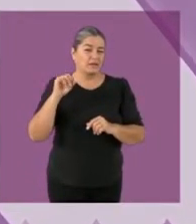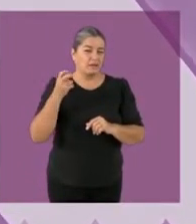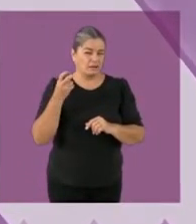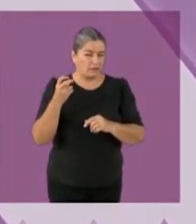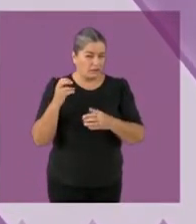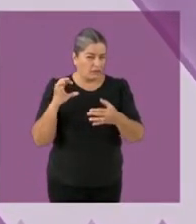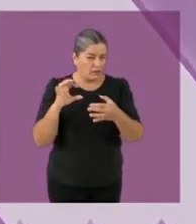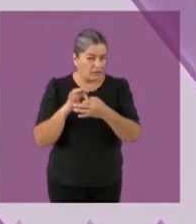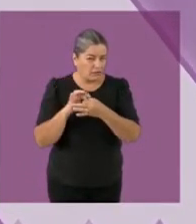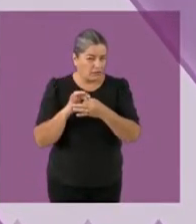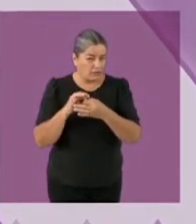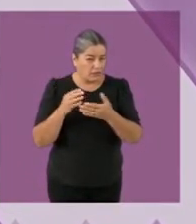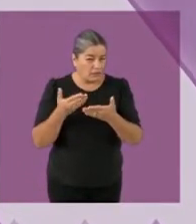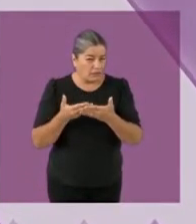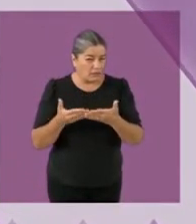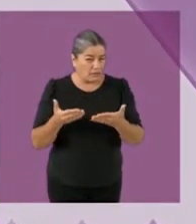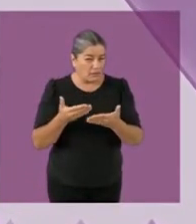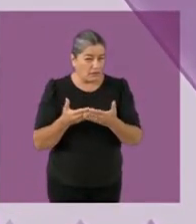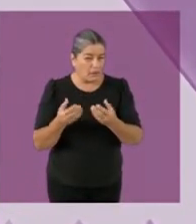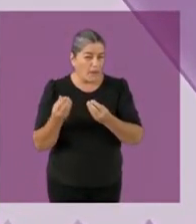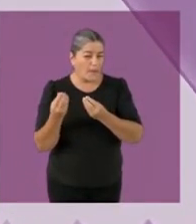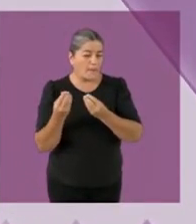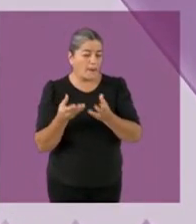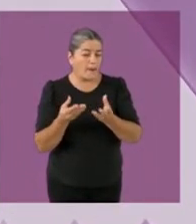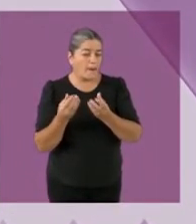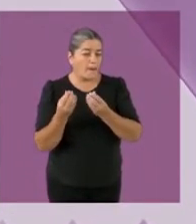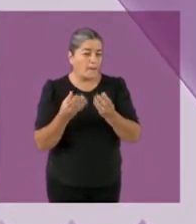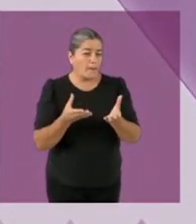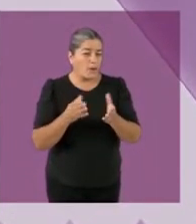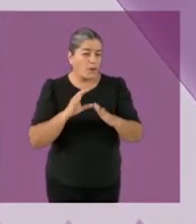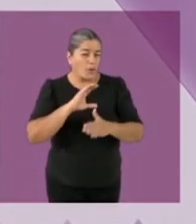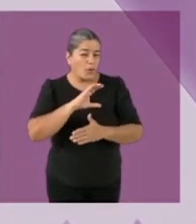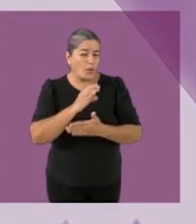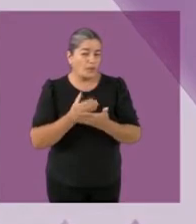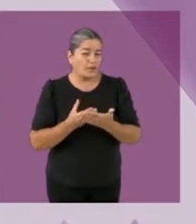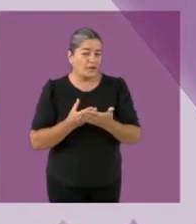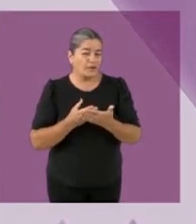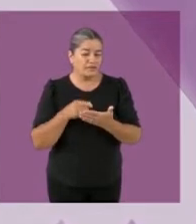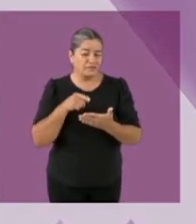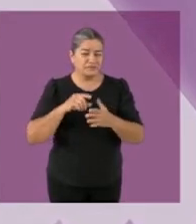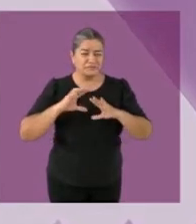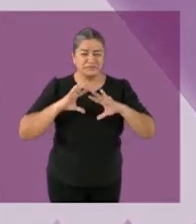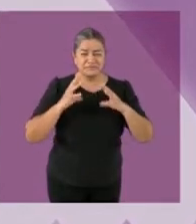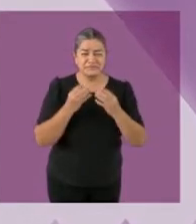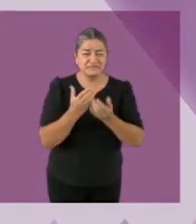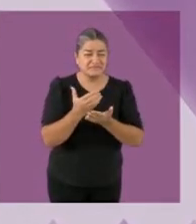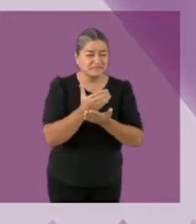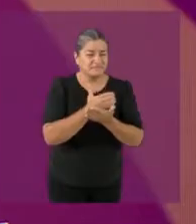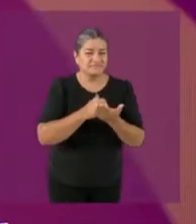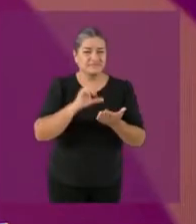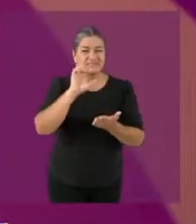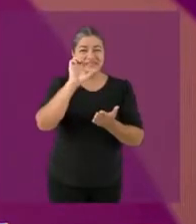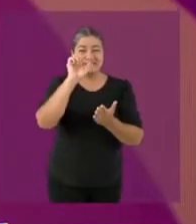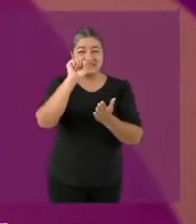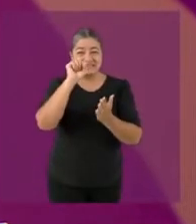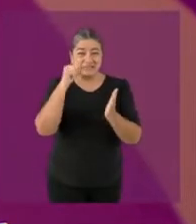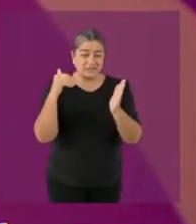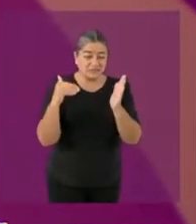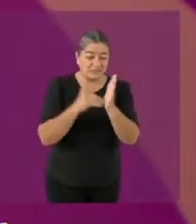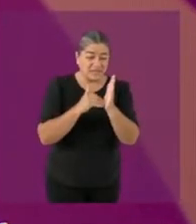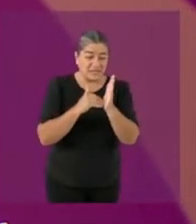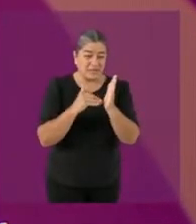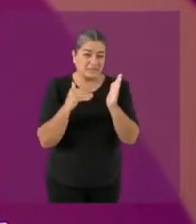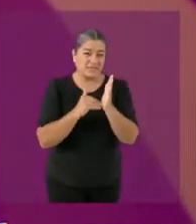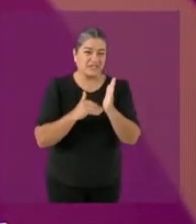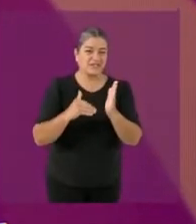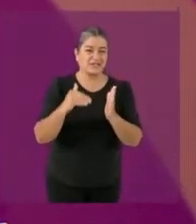federal? 66,000 millones de pesos. A rato de ya Oropesa es funcionario, a rato trabaja en el Grupo INDI. ¿Qué